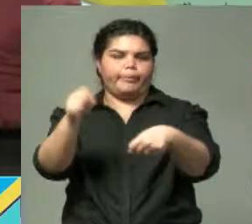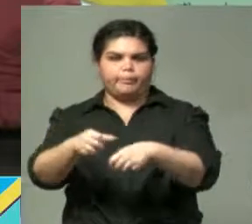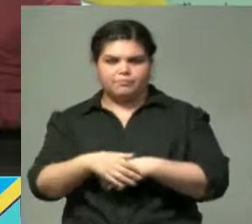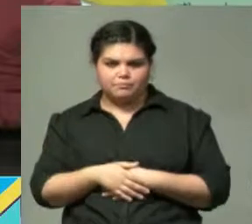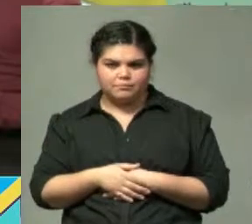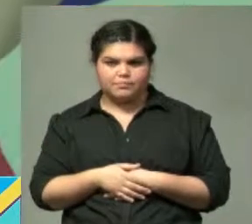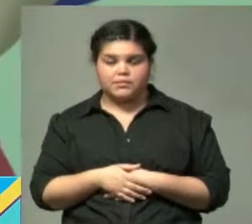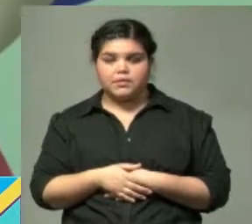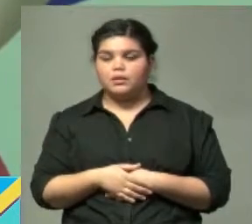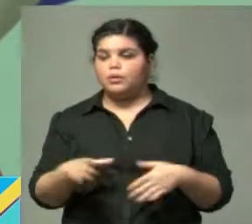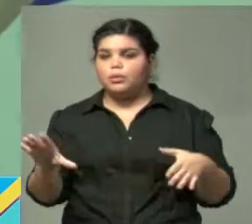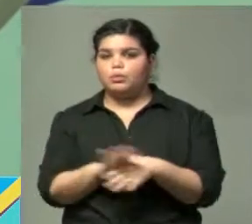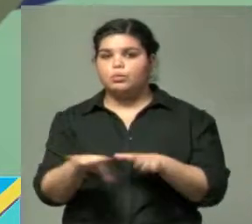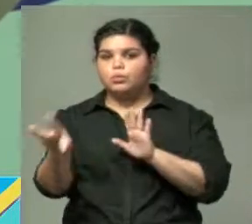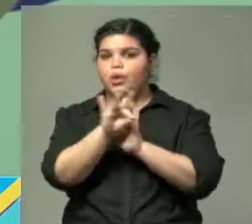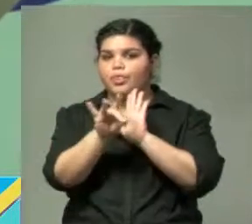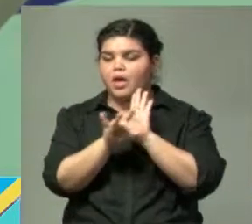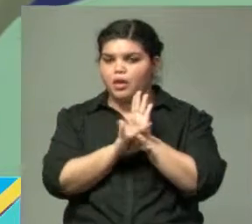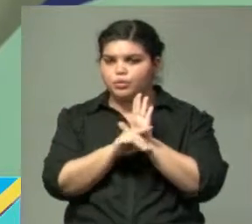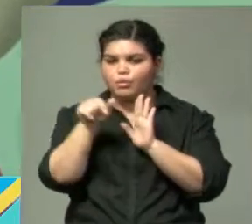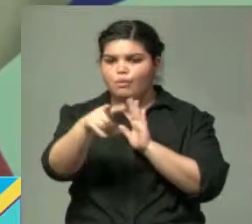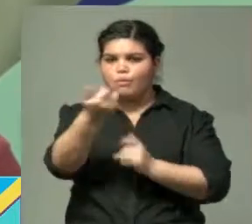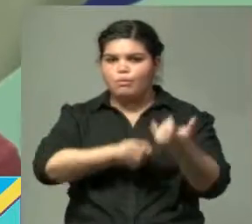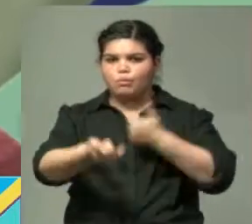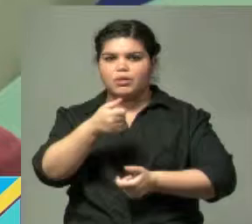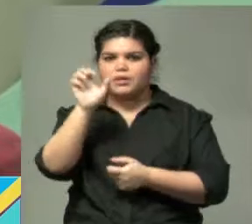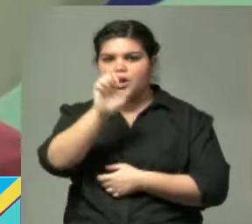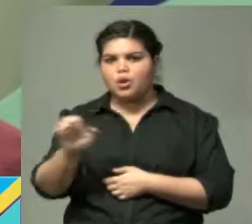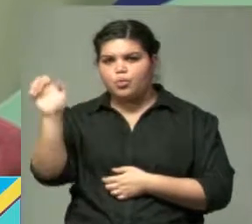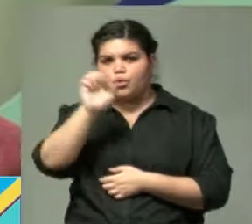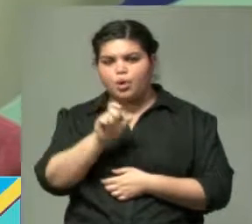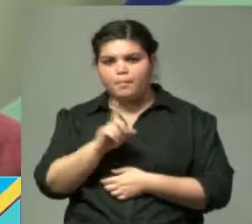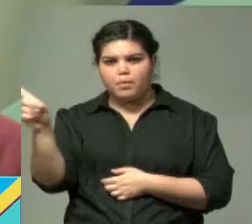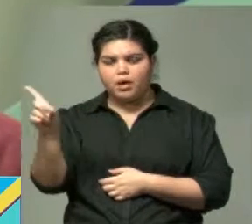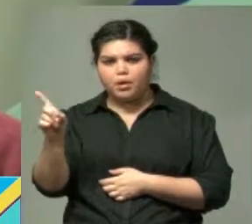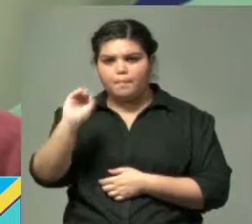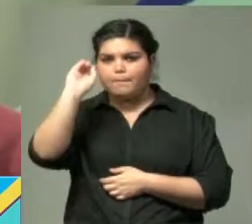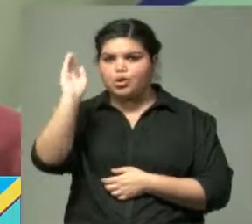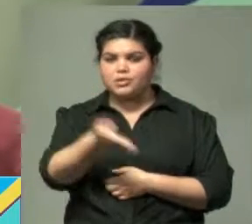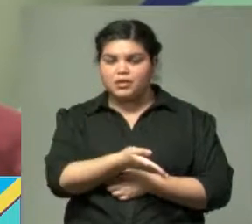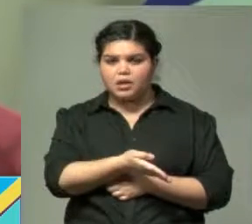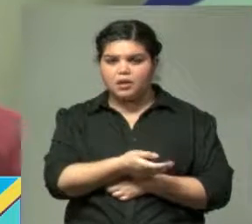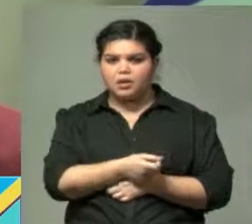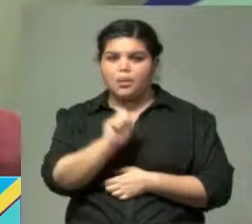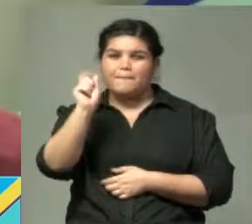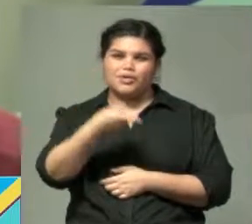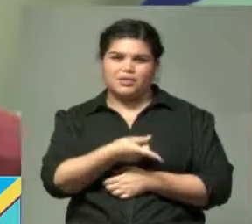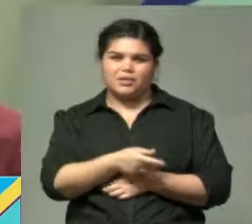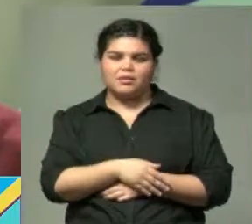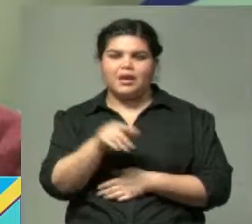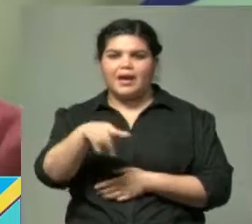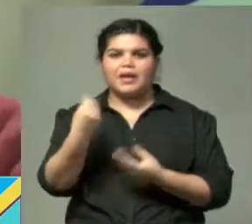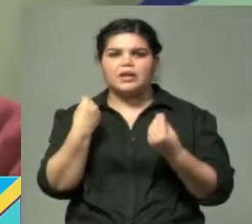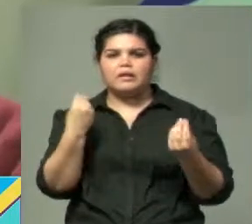justamente, que dijiste que a nivel en Europa hay un importante porcentaje que gente que necesita